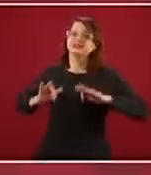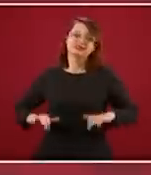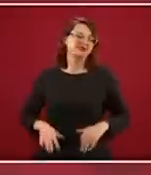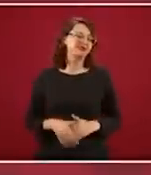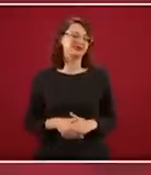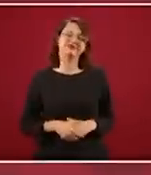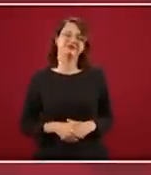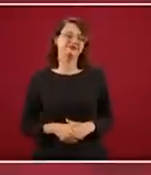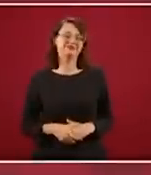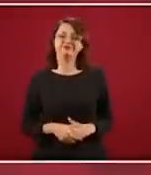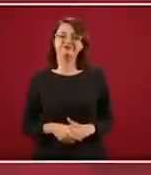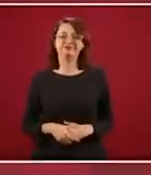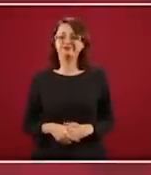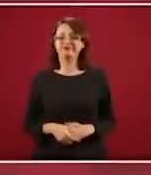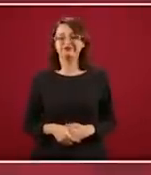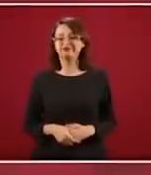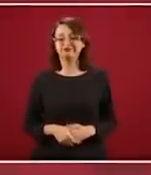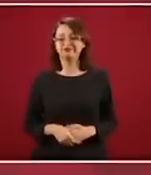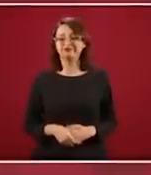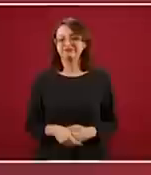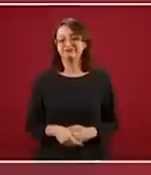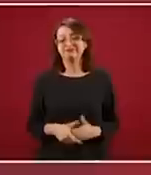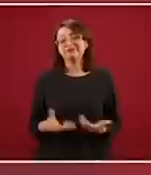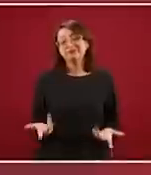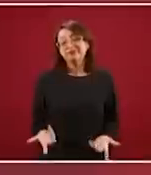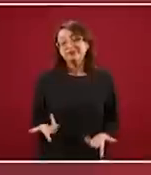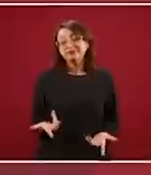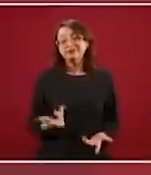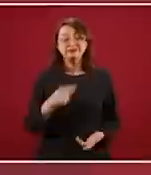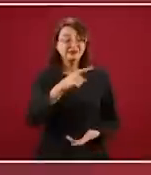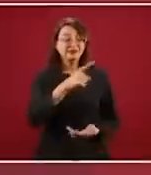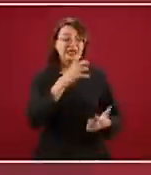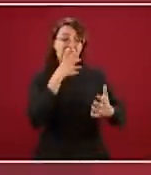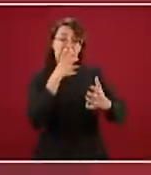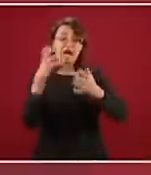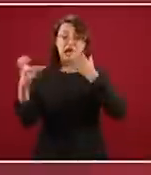Y pues a veces los gritos